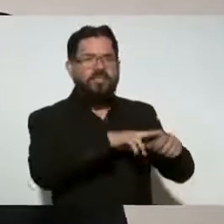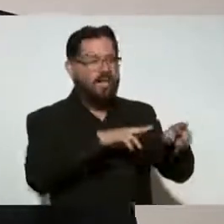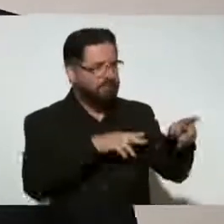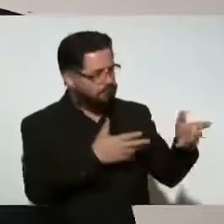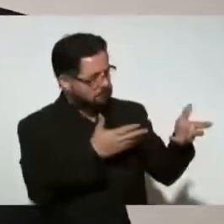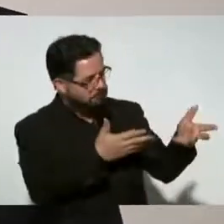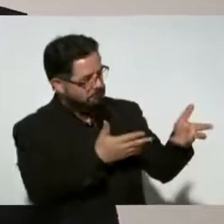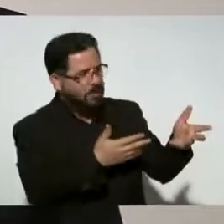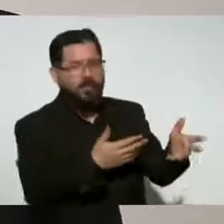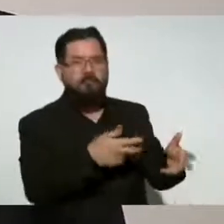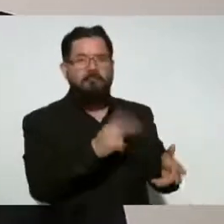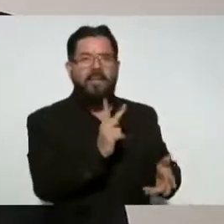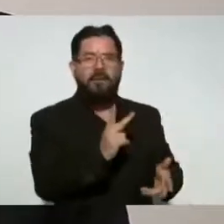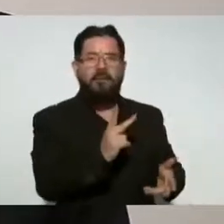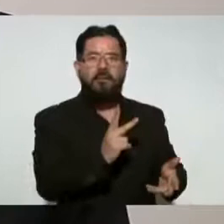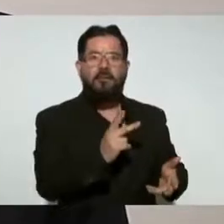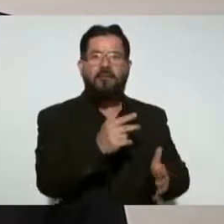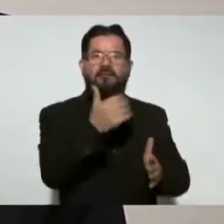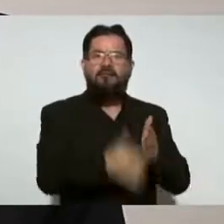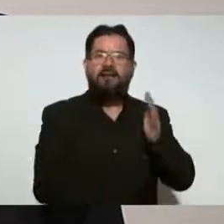pero no hay médicos.